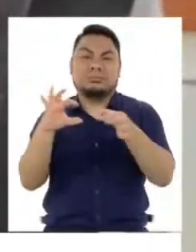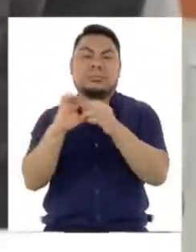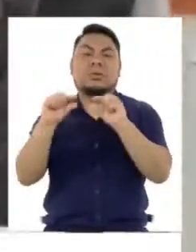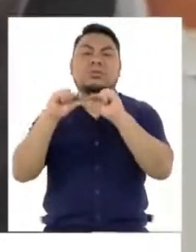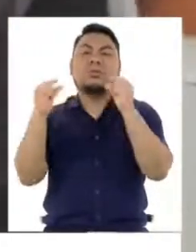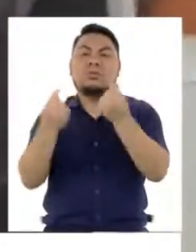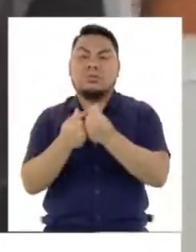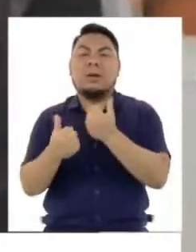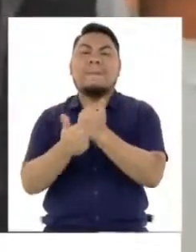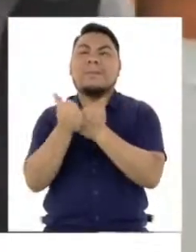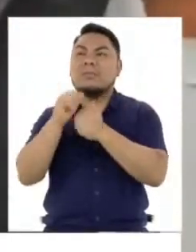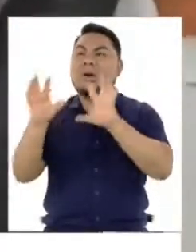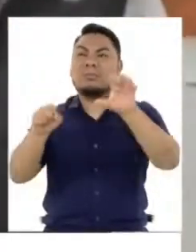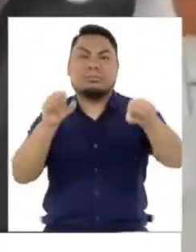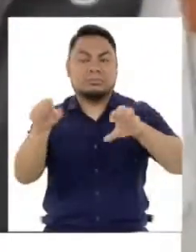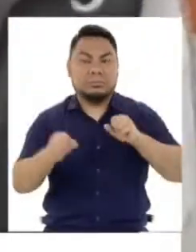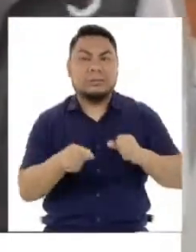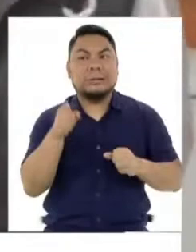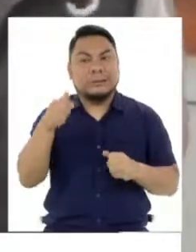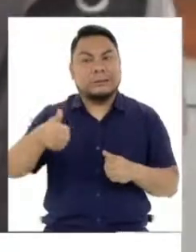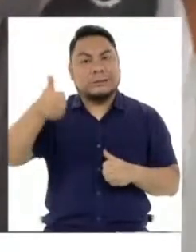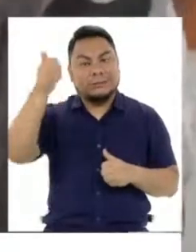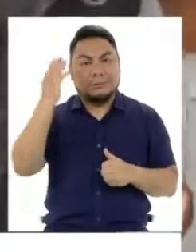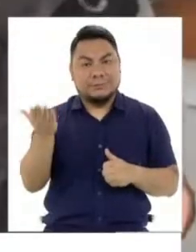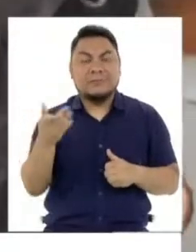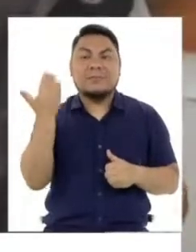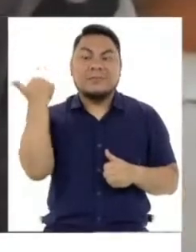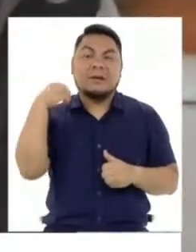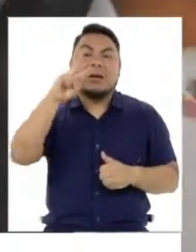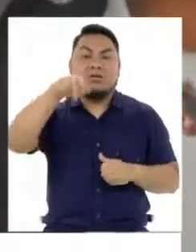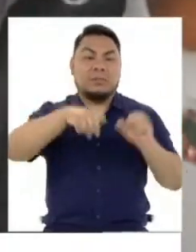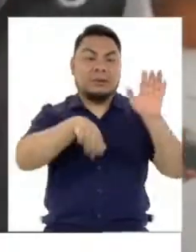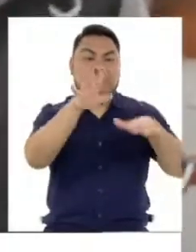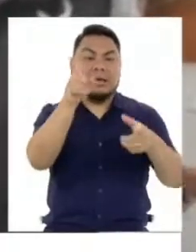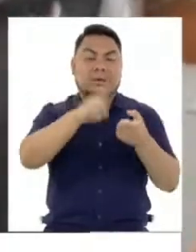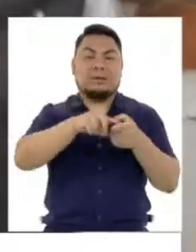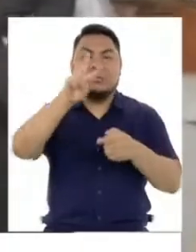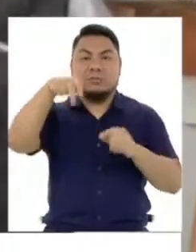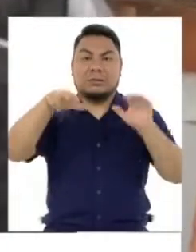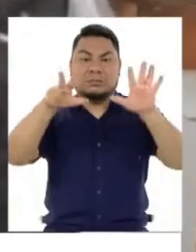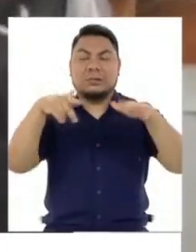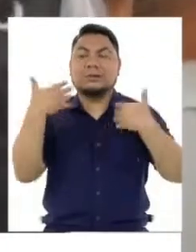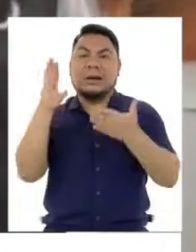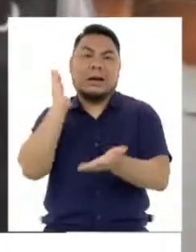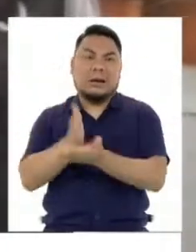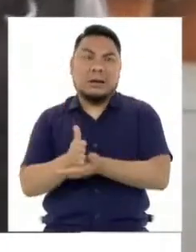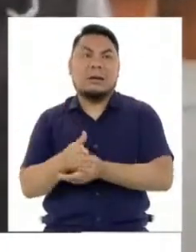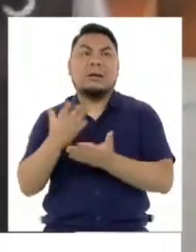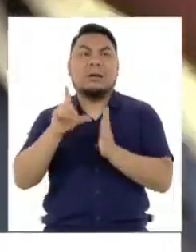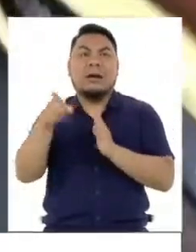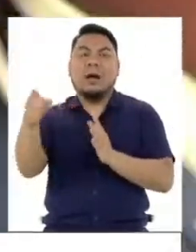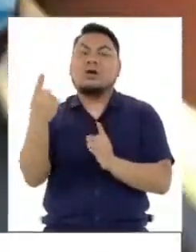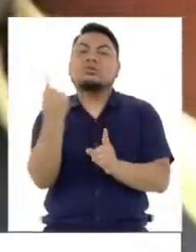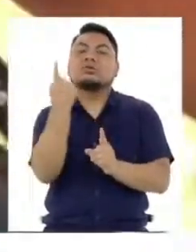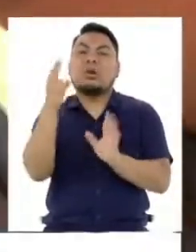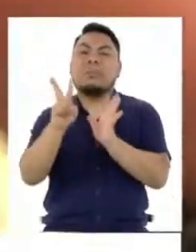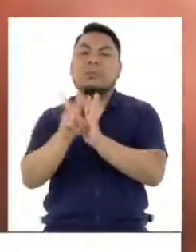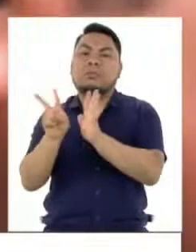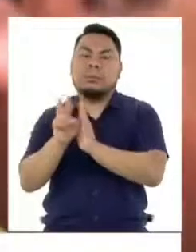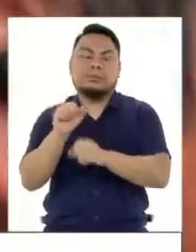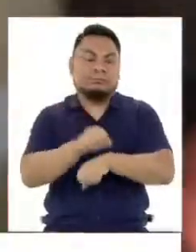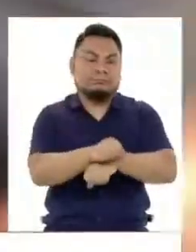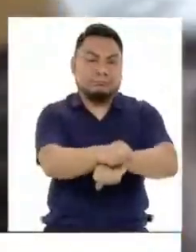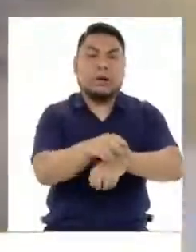Los Limpios de Tacna. La ex autoridad, quien ejerció el cargo de 2015 al 2018, fue trasladado primero al sótano de la Corte de Justicia y